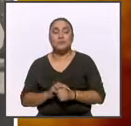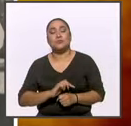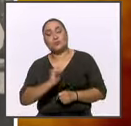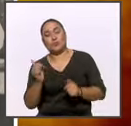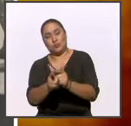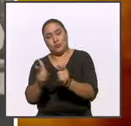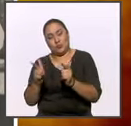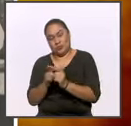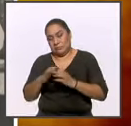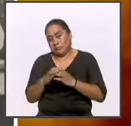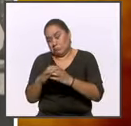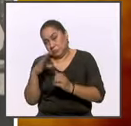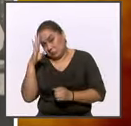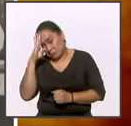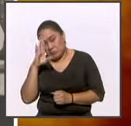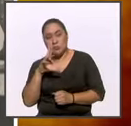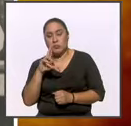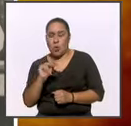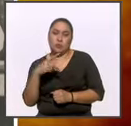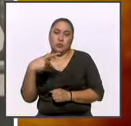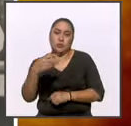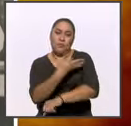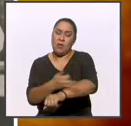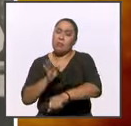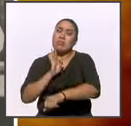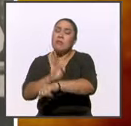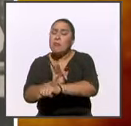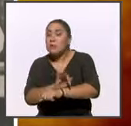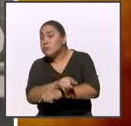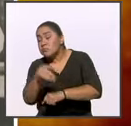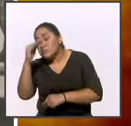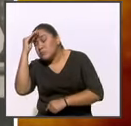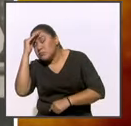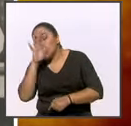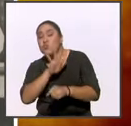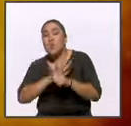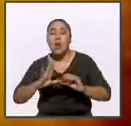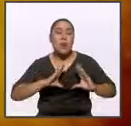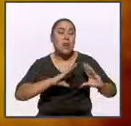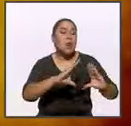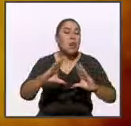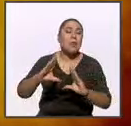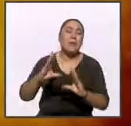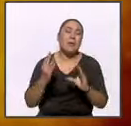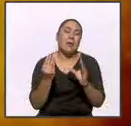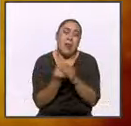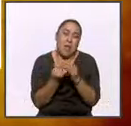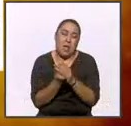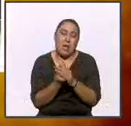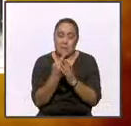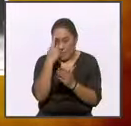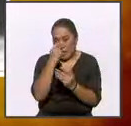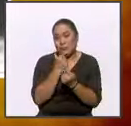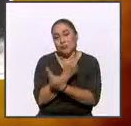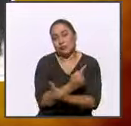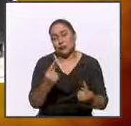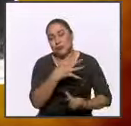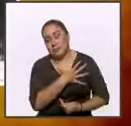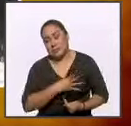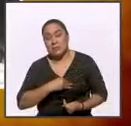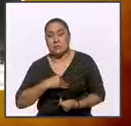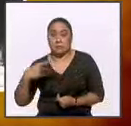defendían el derecho de las familias a decidir qué tipo de educación querían dar a sus hijas e hijos, de